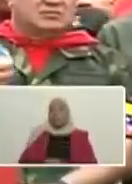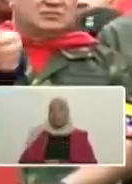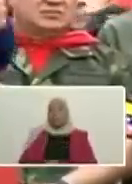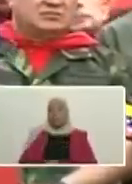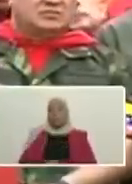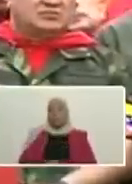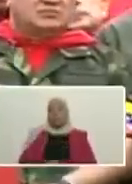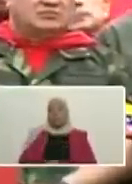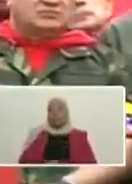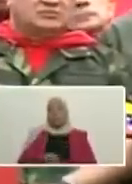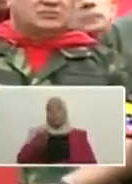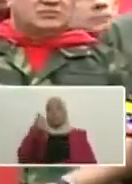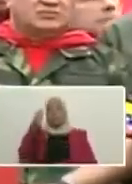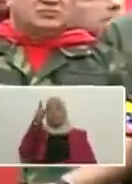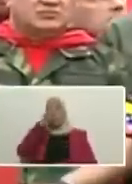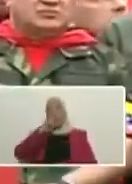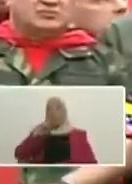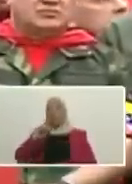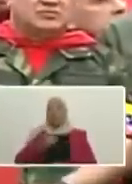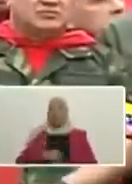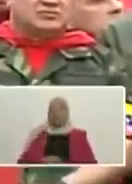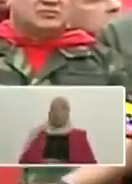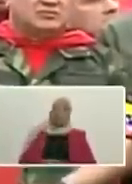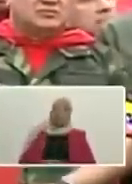Se van a cumplir 10 años,